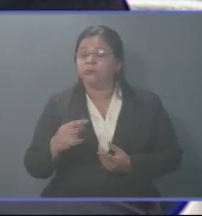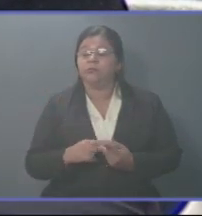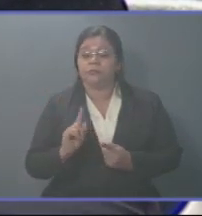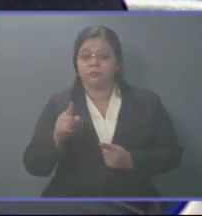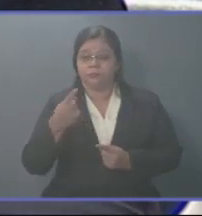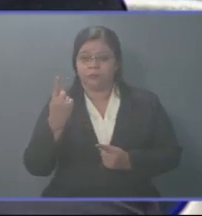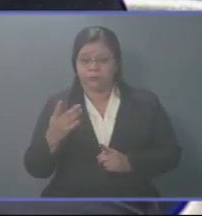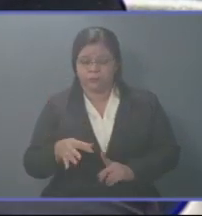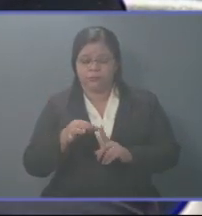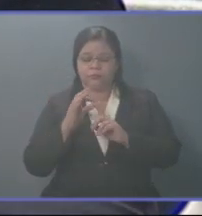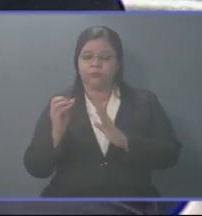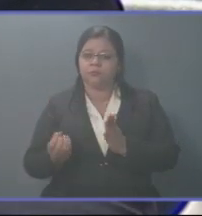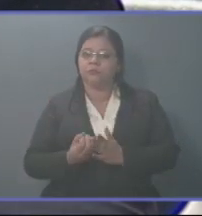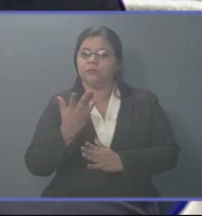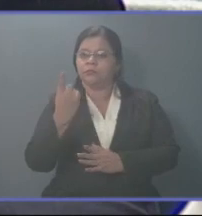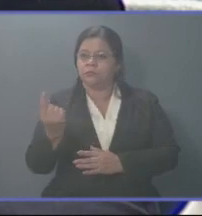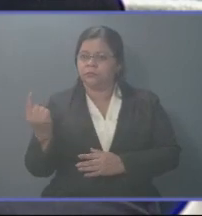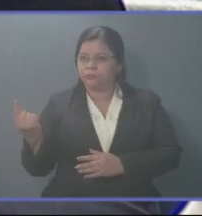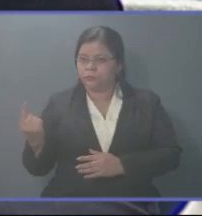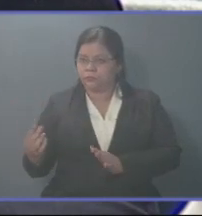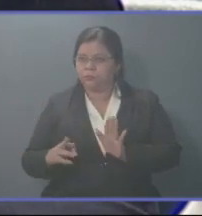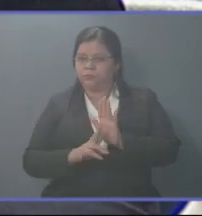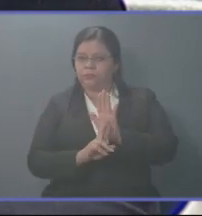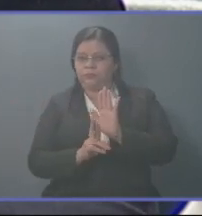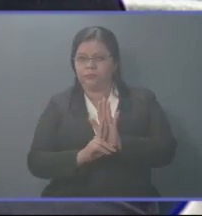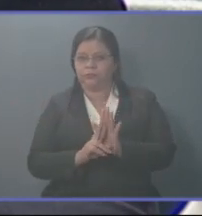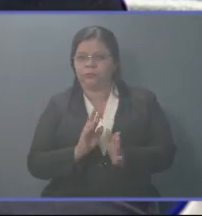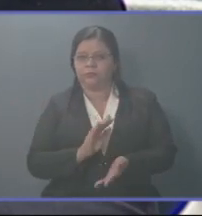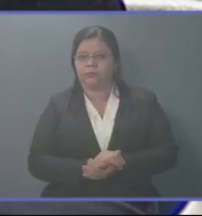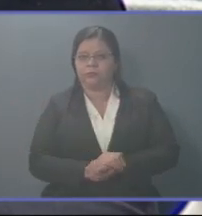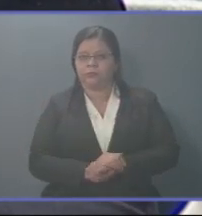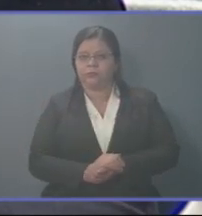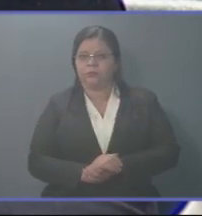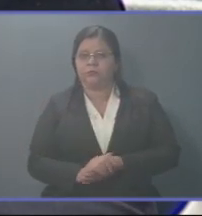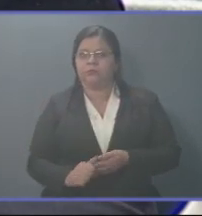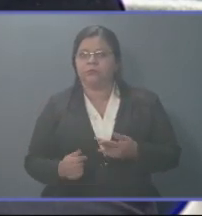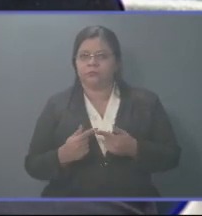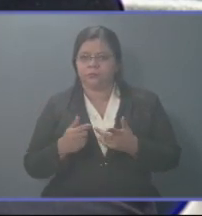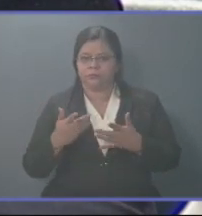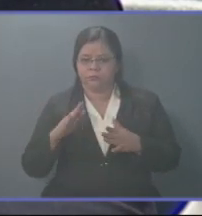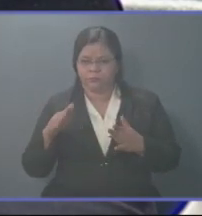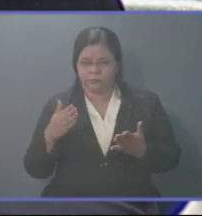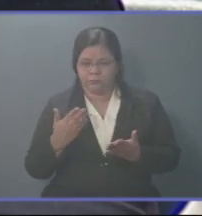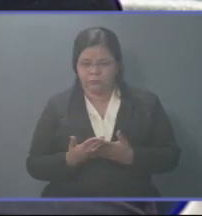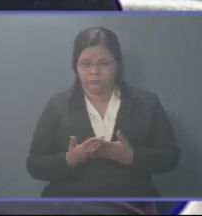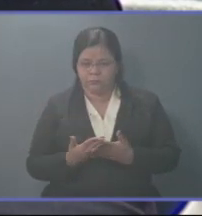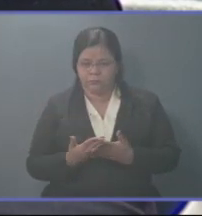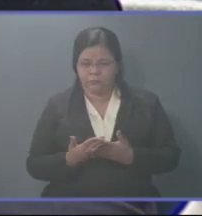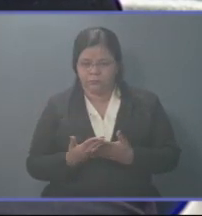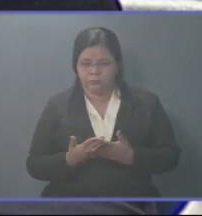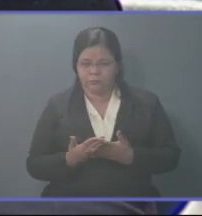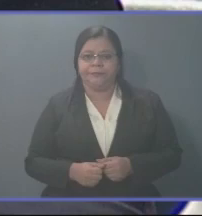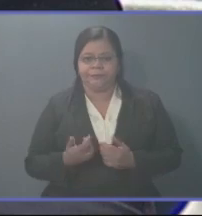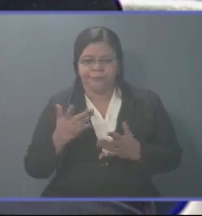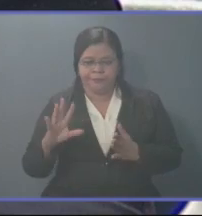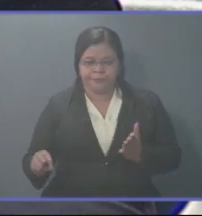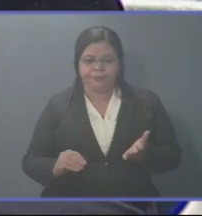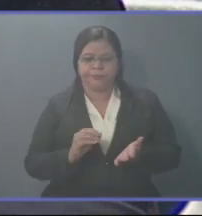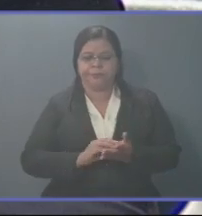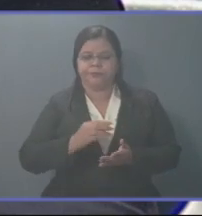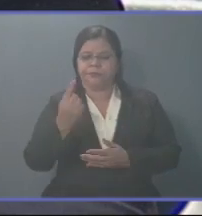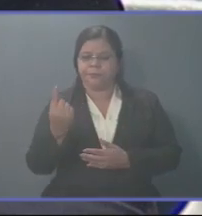nombren o elijan nuevos representantes. Aquellos a quienes le finalice el plazo continuarán en sus funciones hasta que se incorpore la